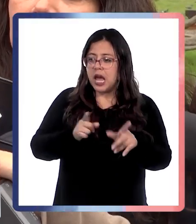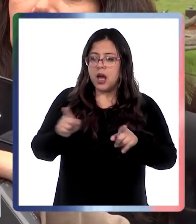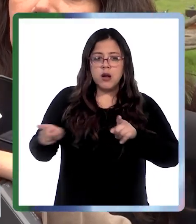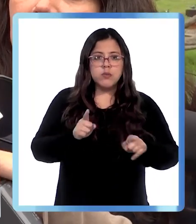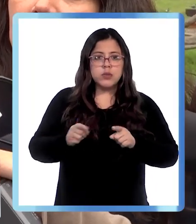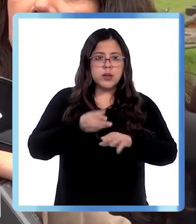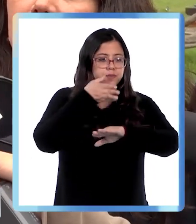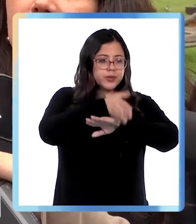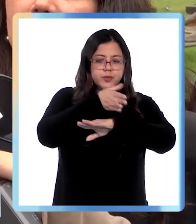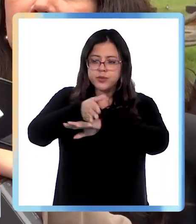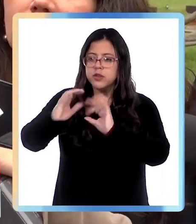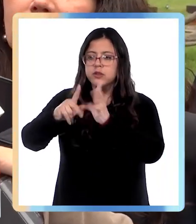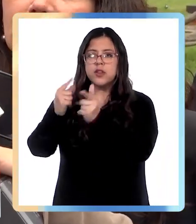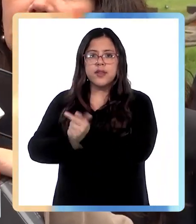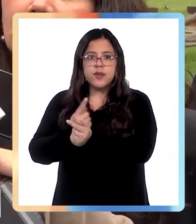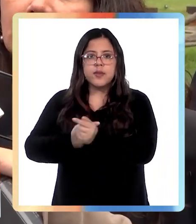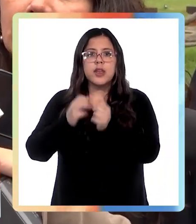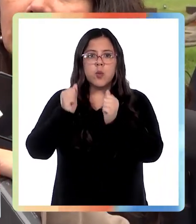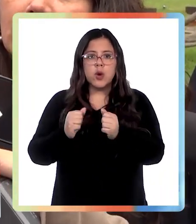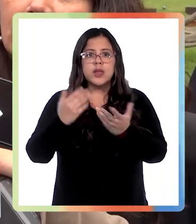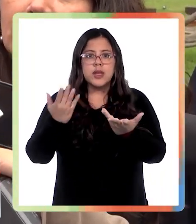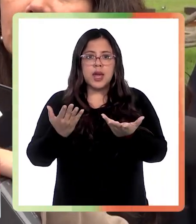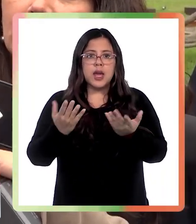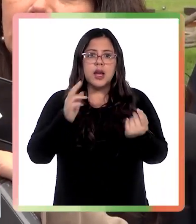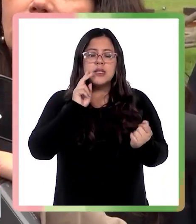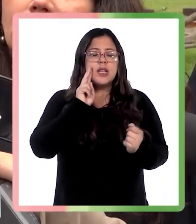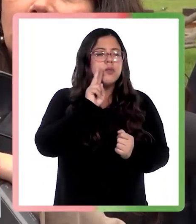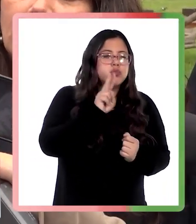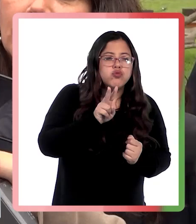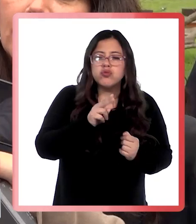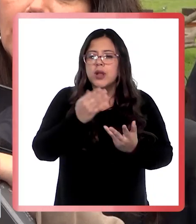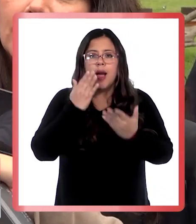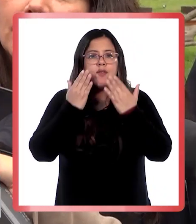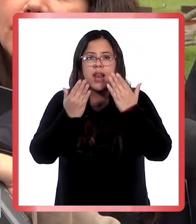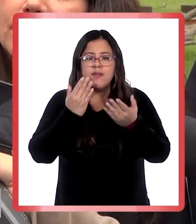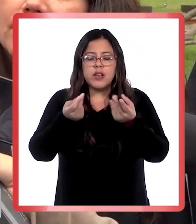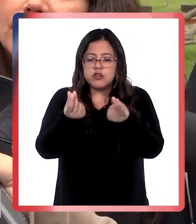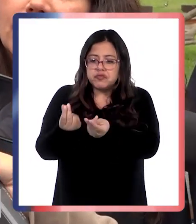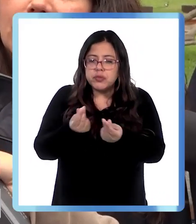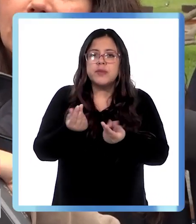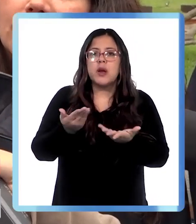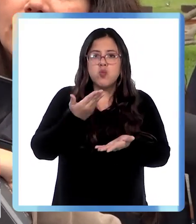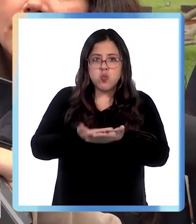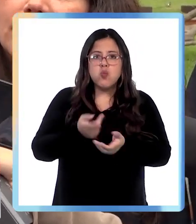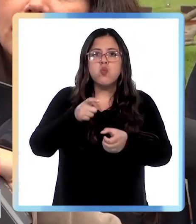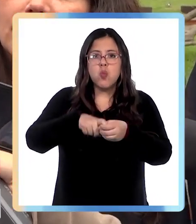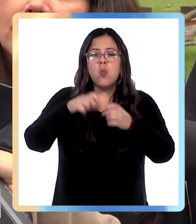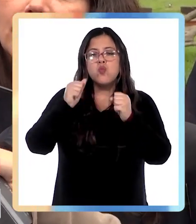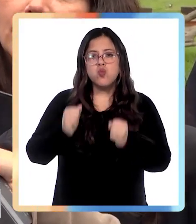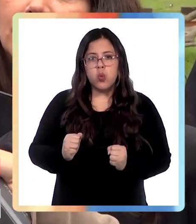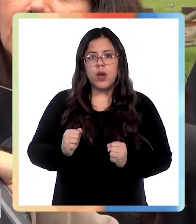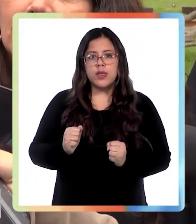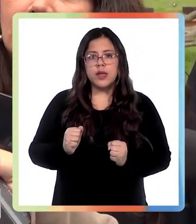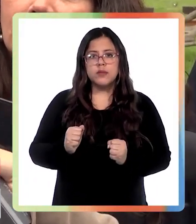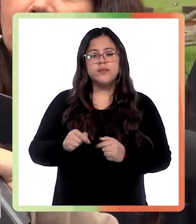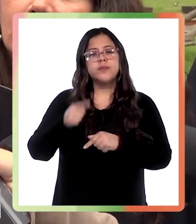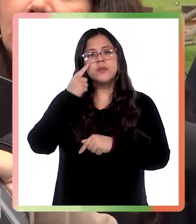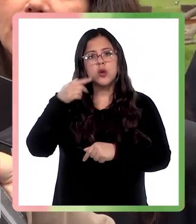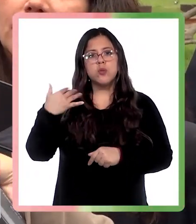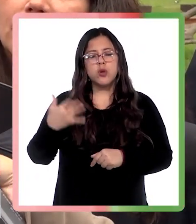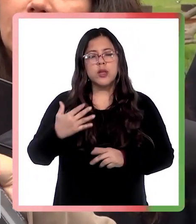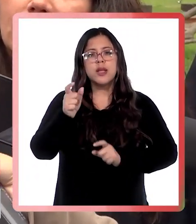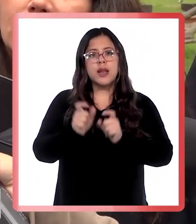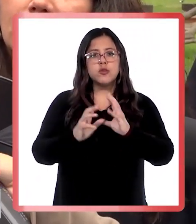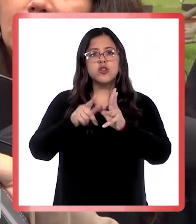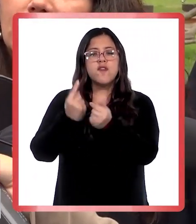coordinado un despliegue territorial donde las familias van a poder acercarse van a poder conocer el beneficio el subsidio van a poder postular también al mismo es